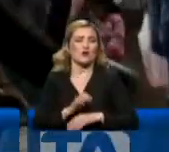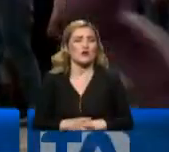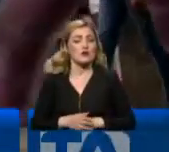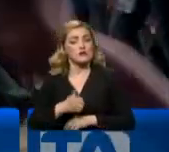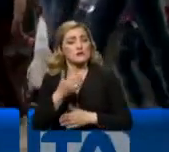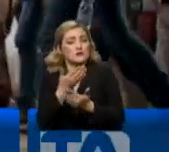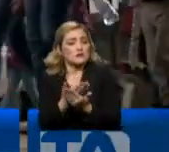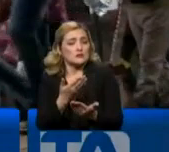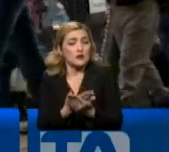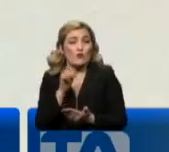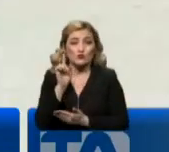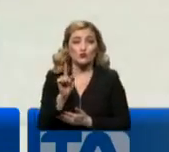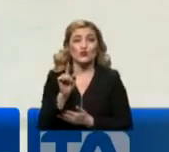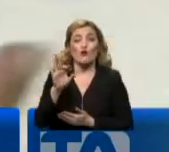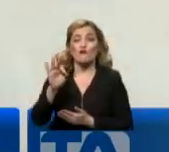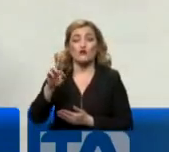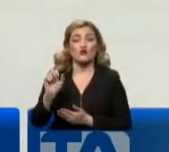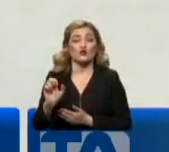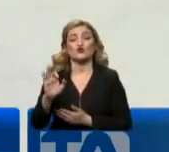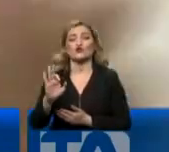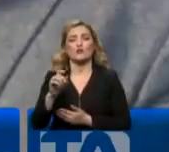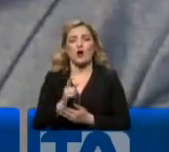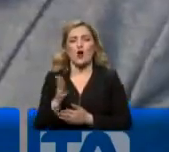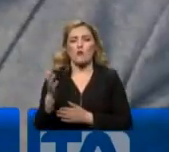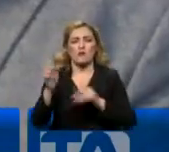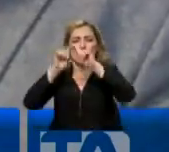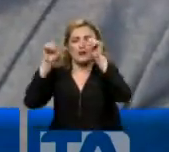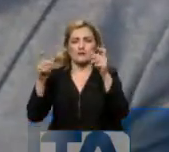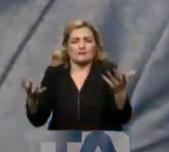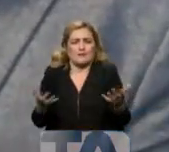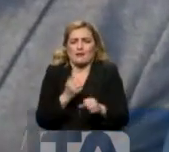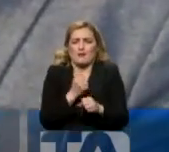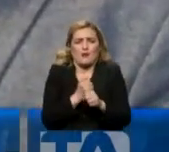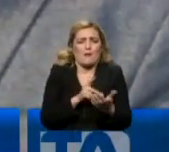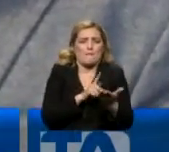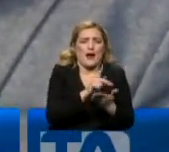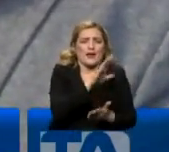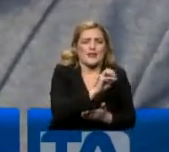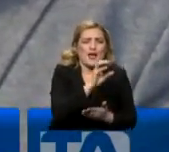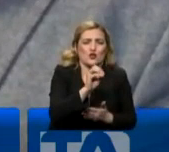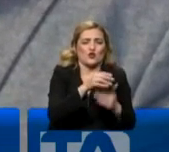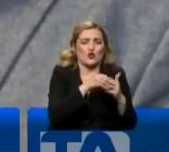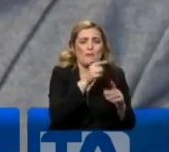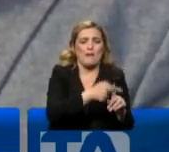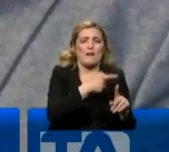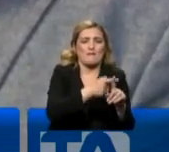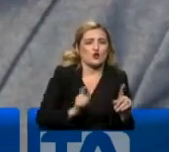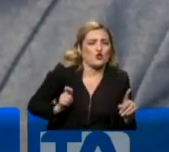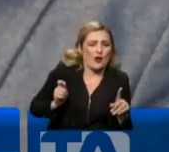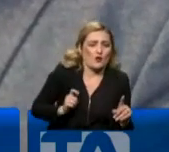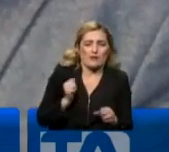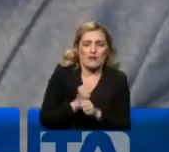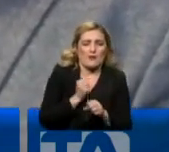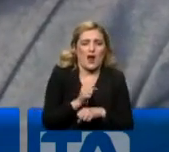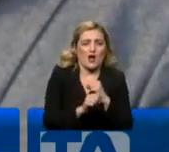tiene resistencia por parte del FUT es la jubilación patronal. Pues si un trabajador tiene una remuneración de $500 mensuales,